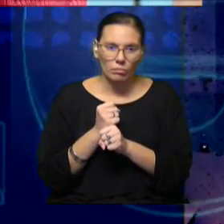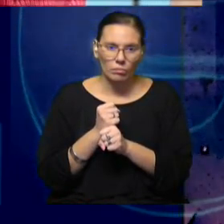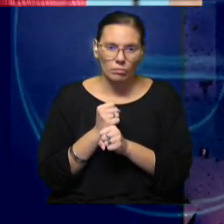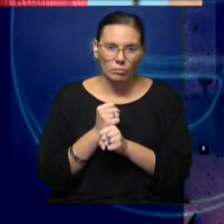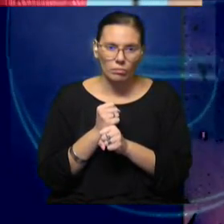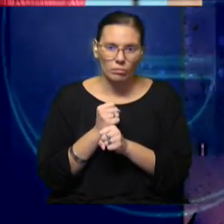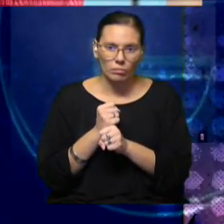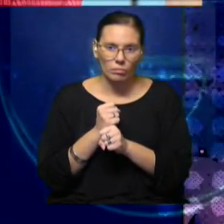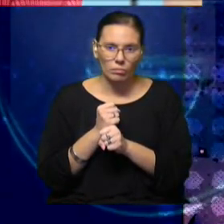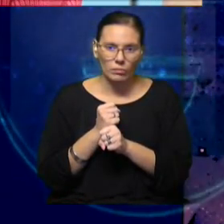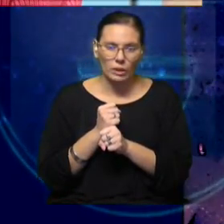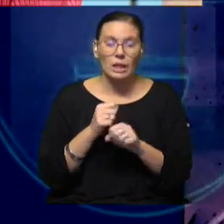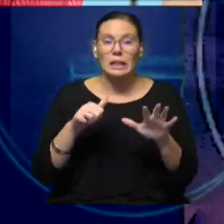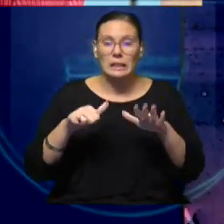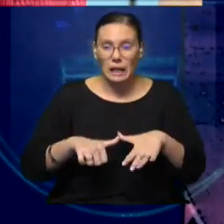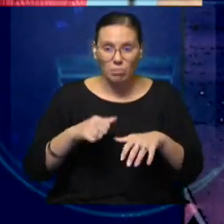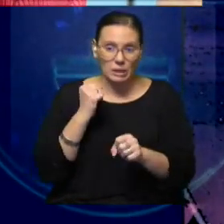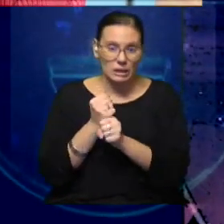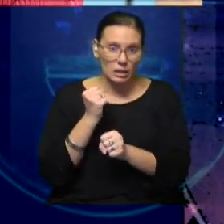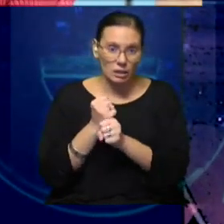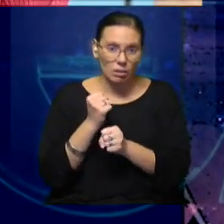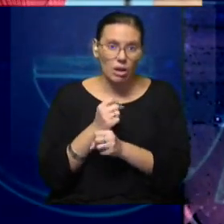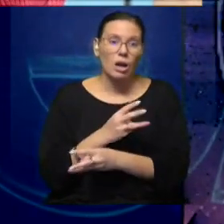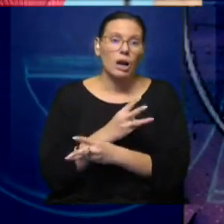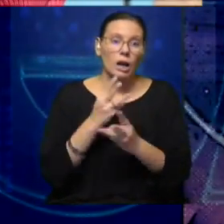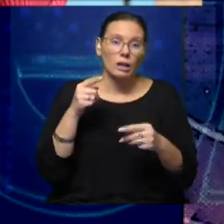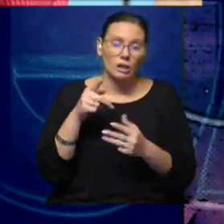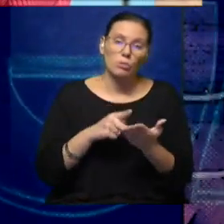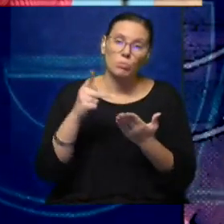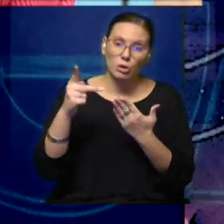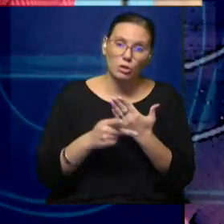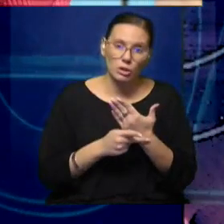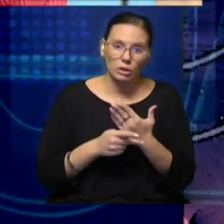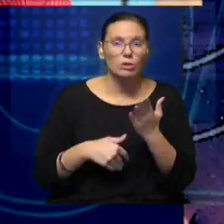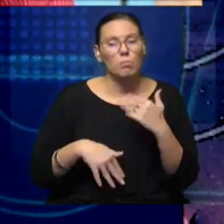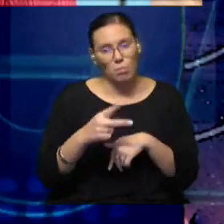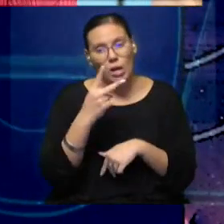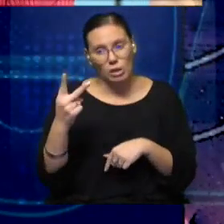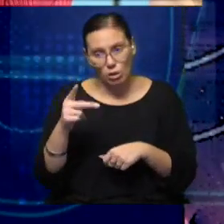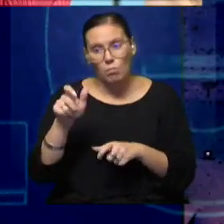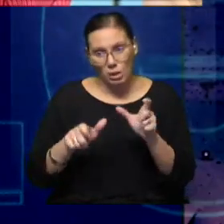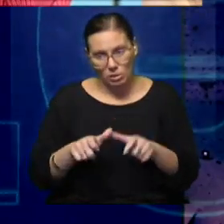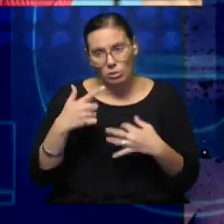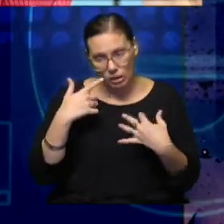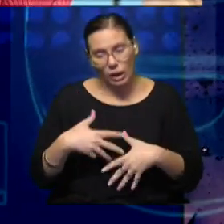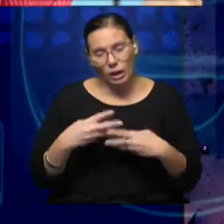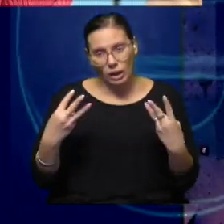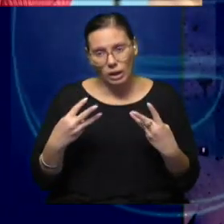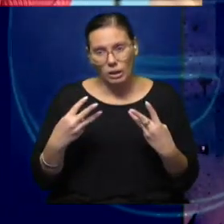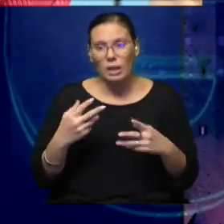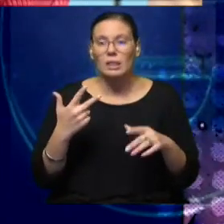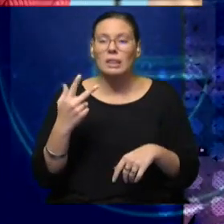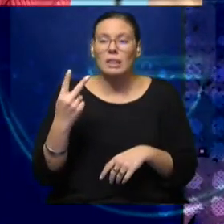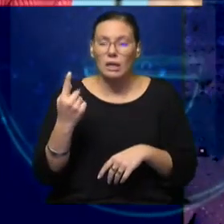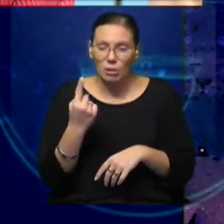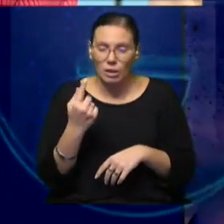Fueron, ahí va, como dice Inés, seis meses de trabajo. Y en general este tipo de proyectos llevan bastante más de dos personas. Sí. Sobre todo cuando duran tres minutos,